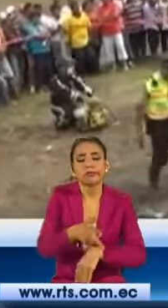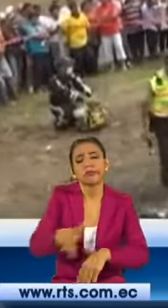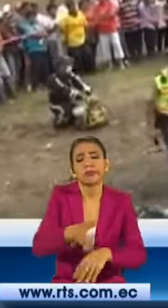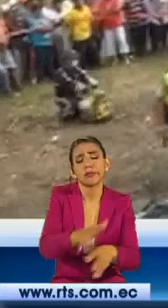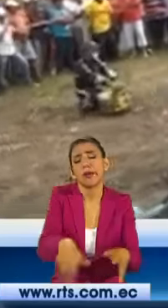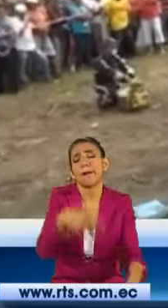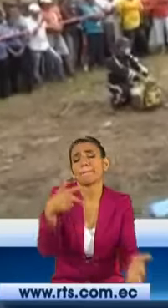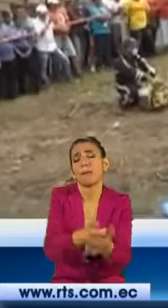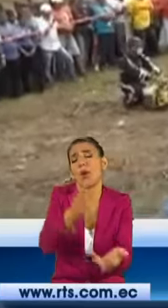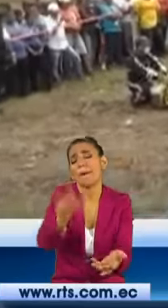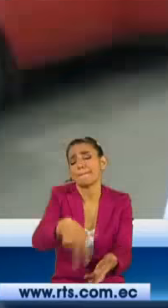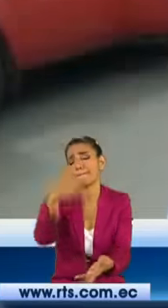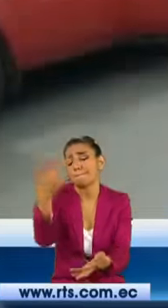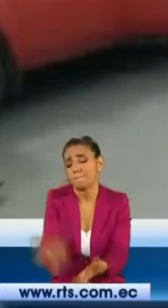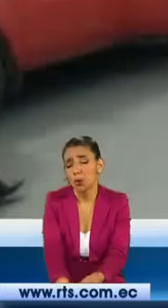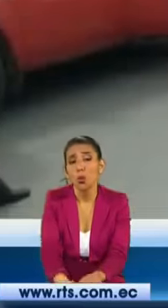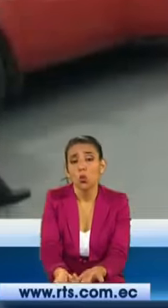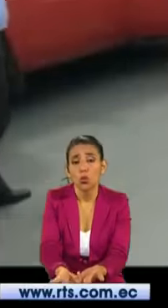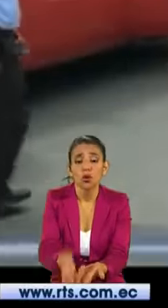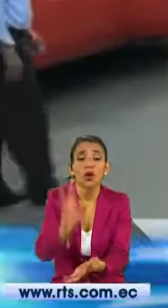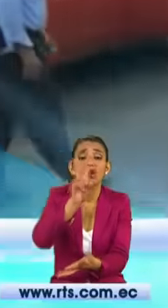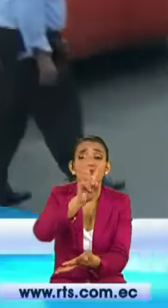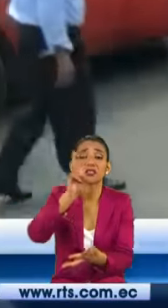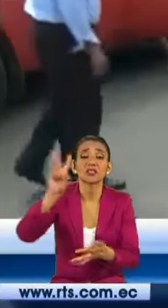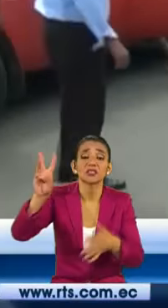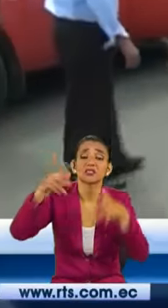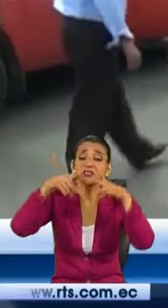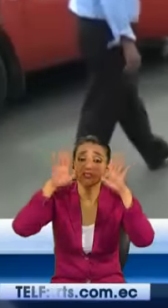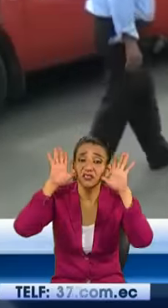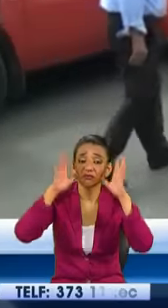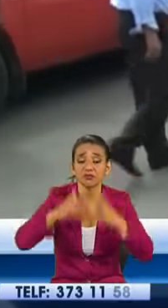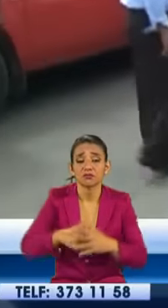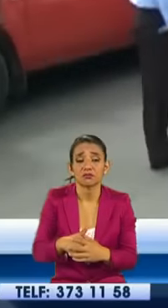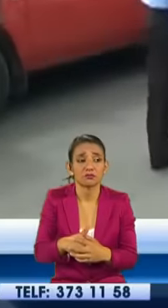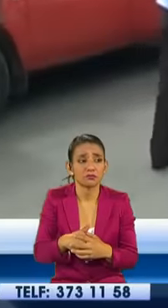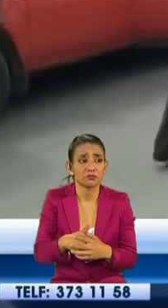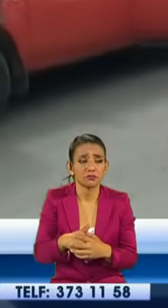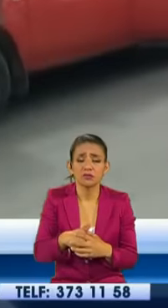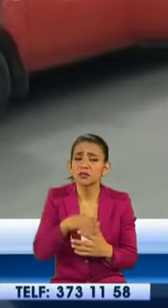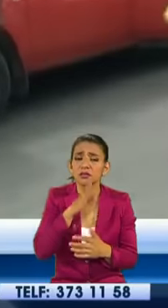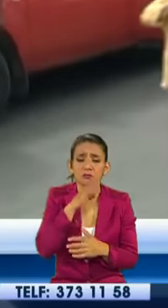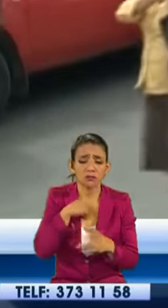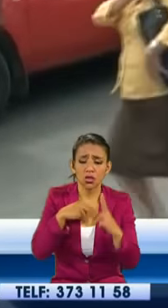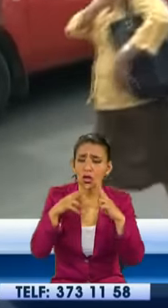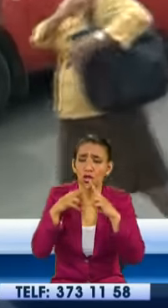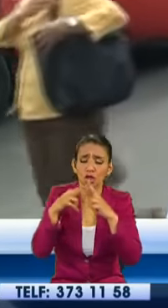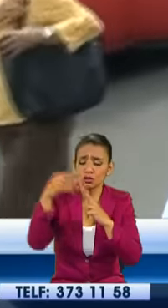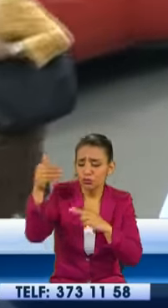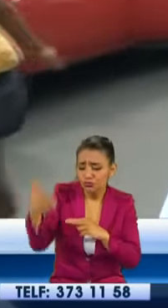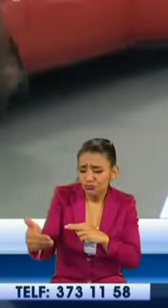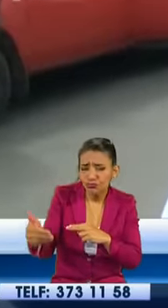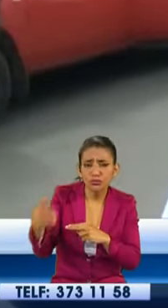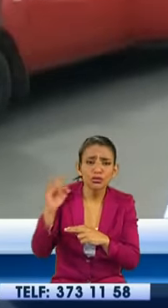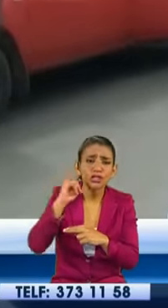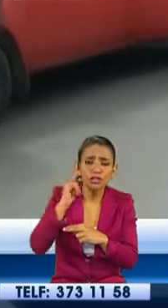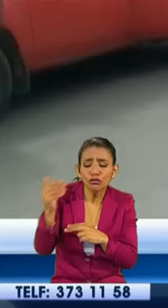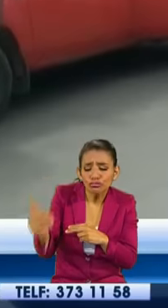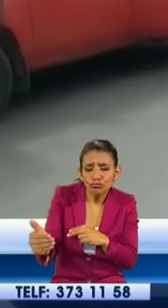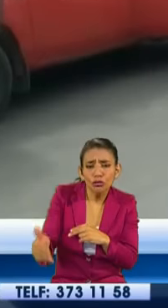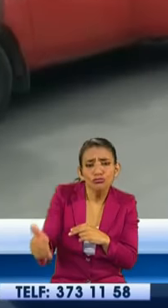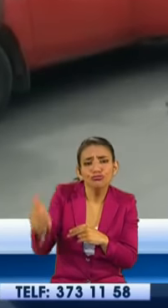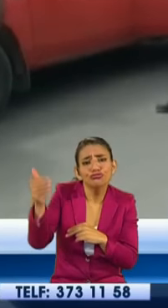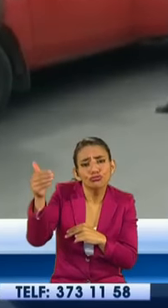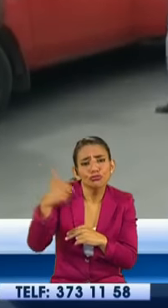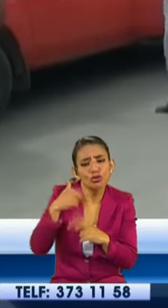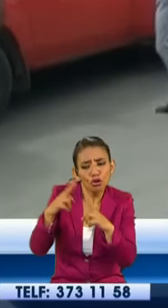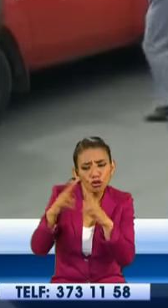del 26 de diciembre. Fueron unas buenas chicas desde pequeñas, que siempre hemos conocido desde pequeña. Muy buena familia. Es una